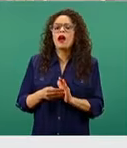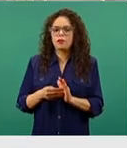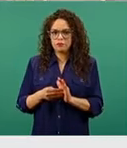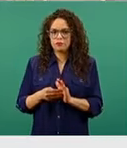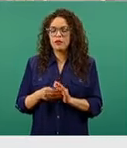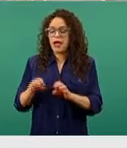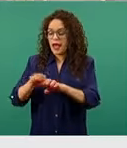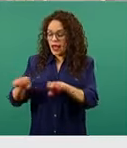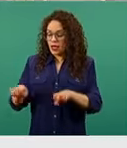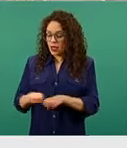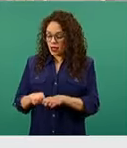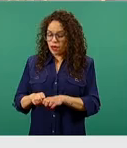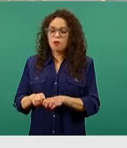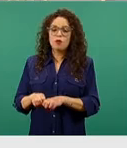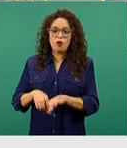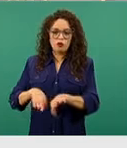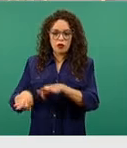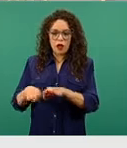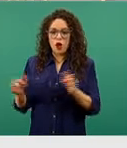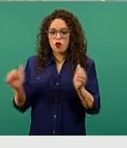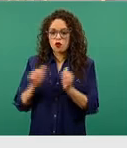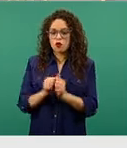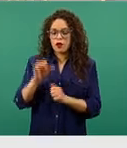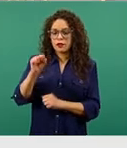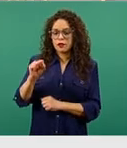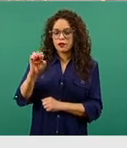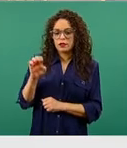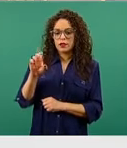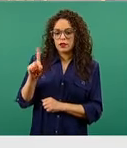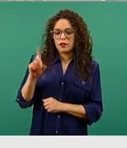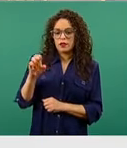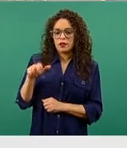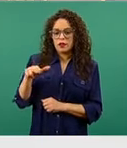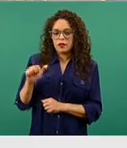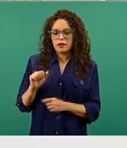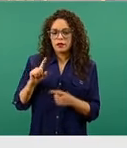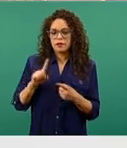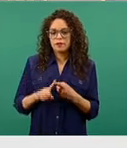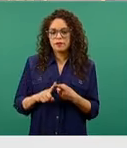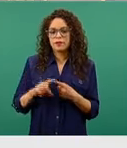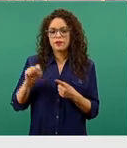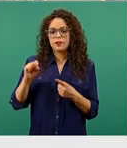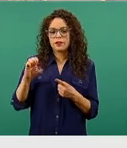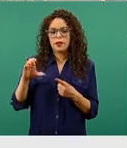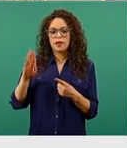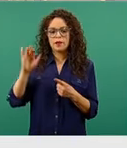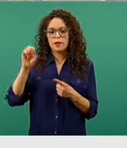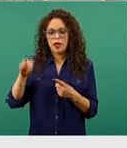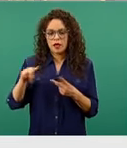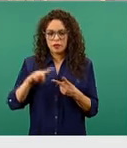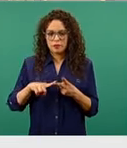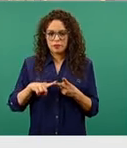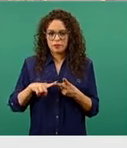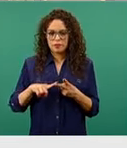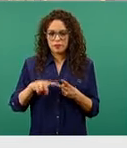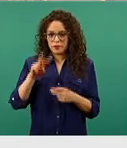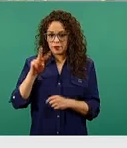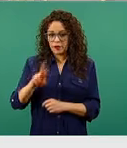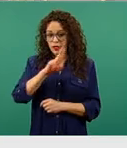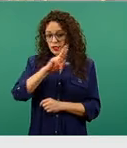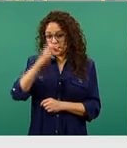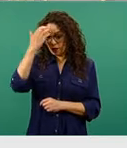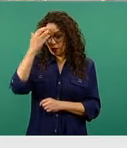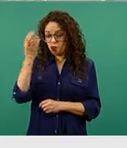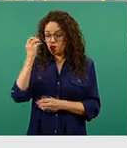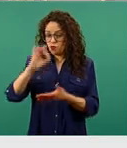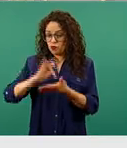el trabajo en equipo con la Secretaría de la Defensa Nacional, con la Secretaría del Bienestar, a quienes queremos reconocer y agradecer el